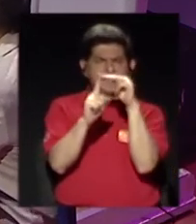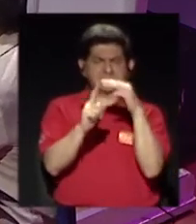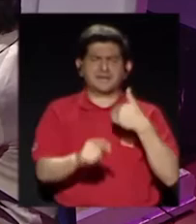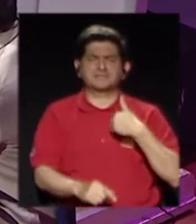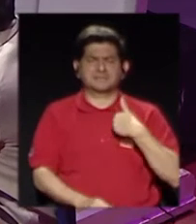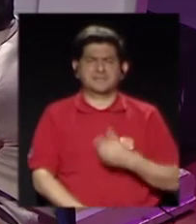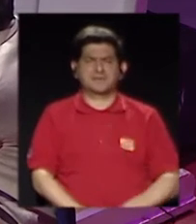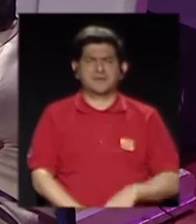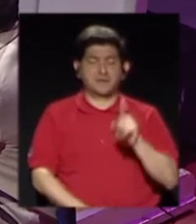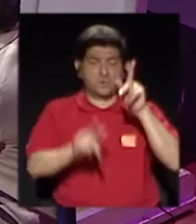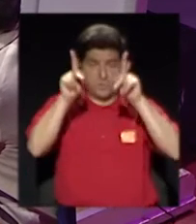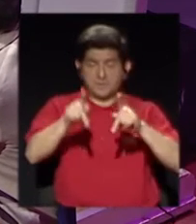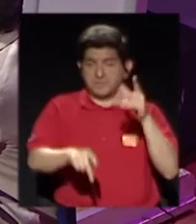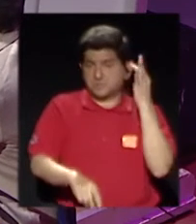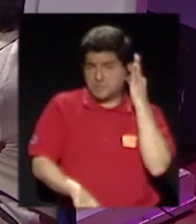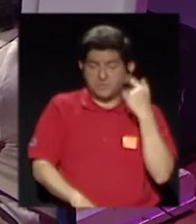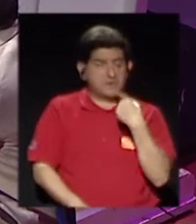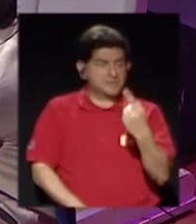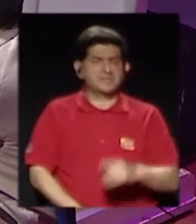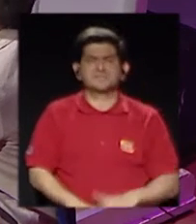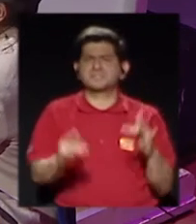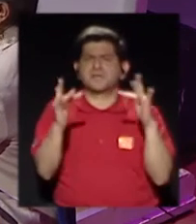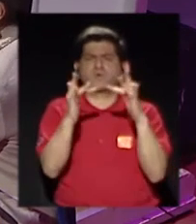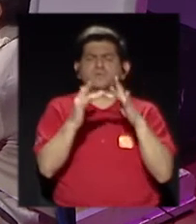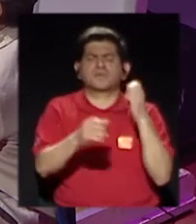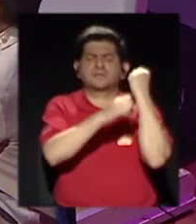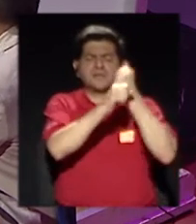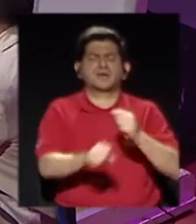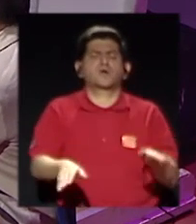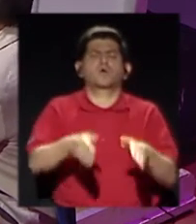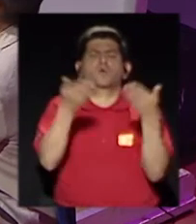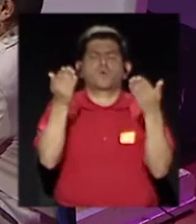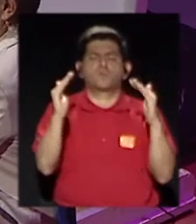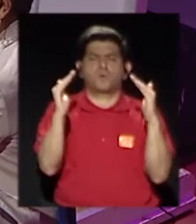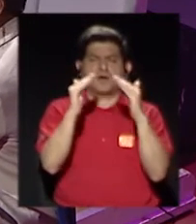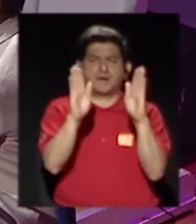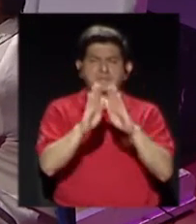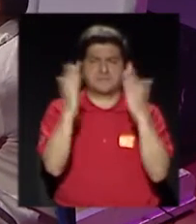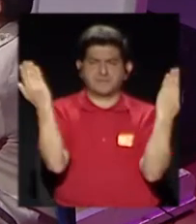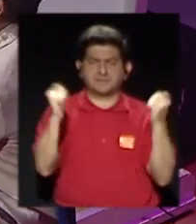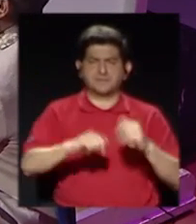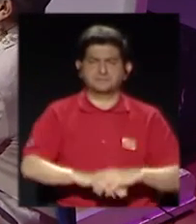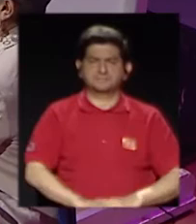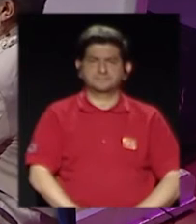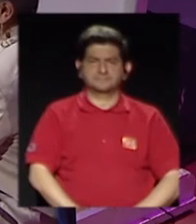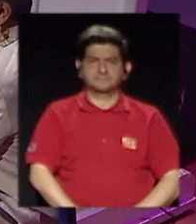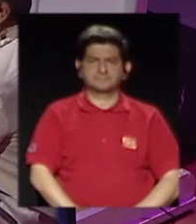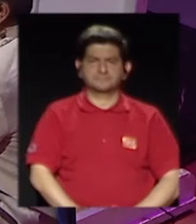dice una televidente nos pregunta cómo contactar a la fundación casa abierta